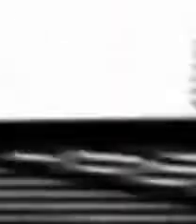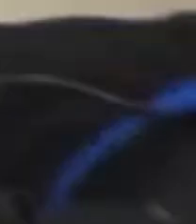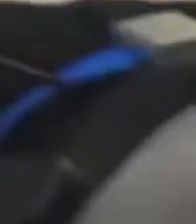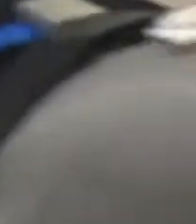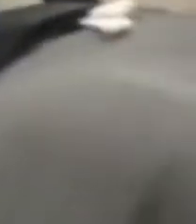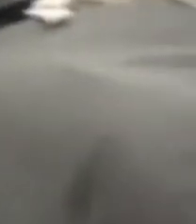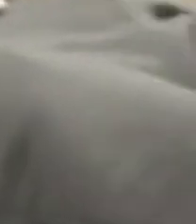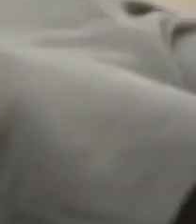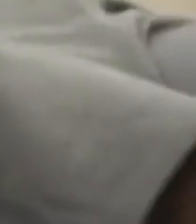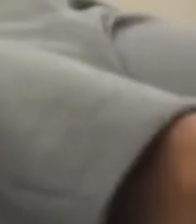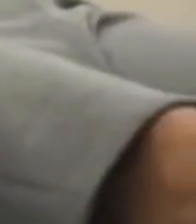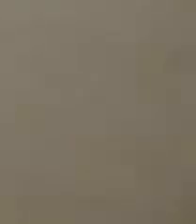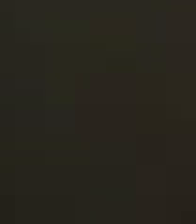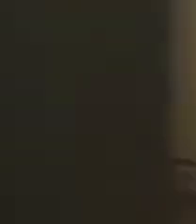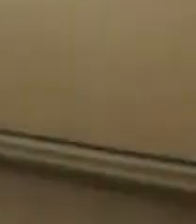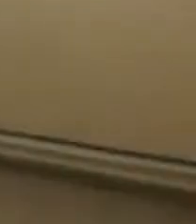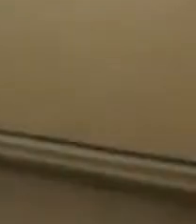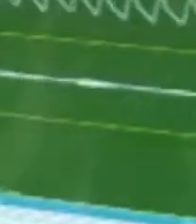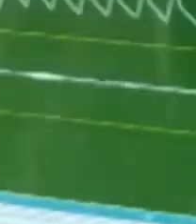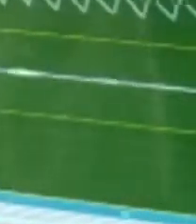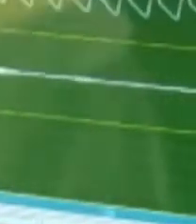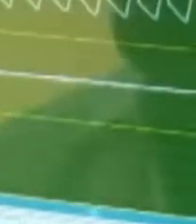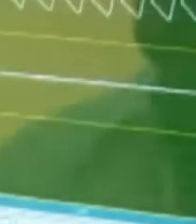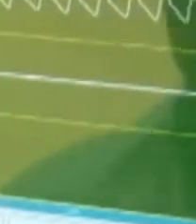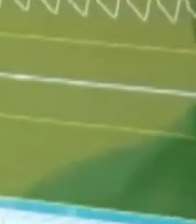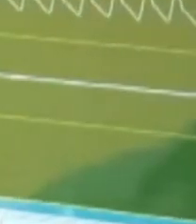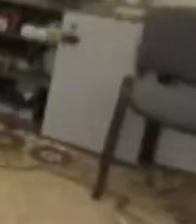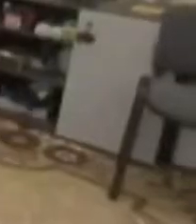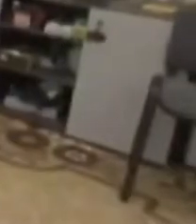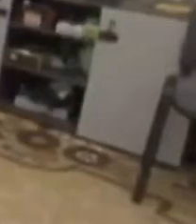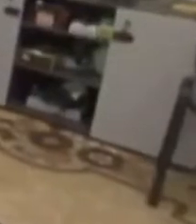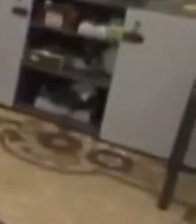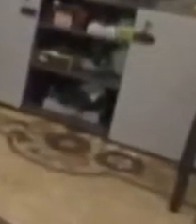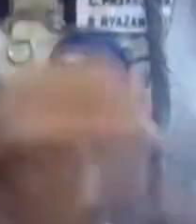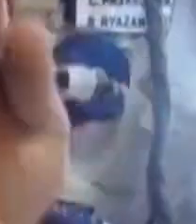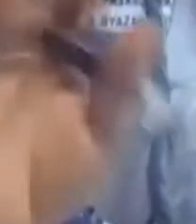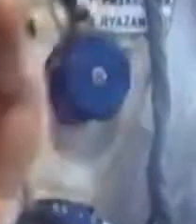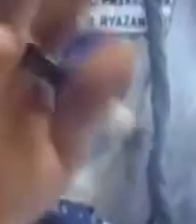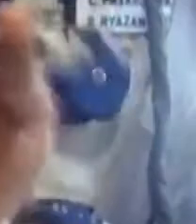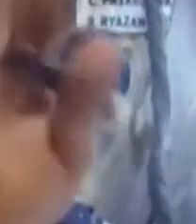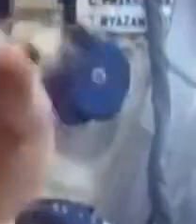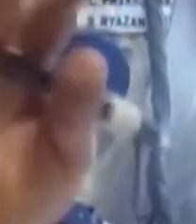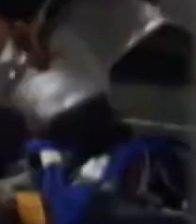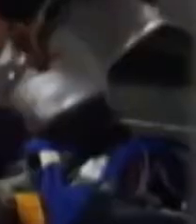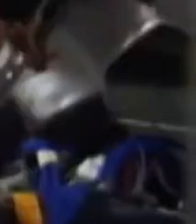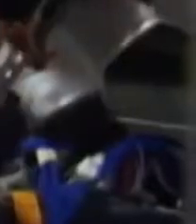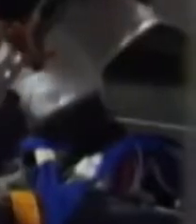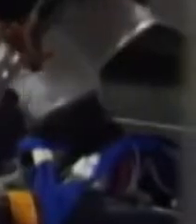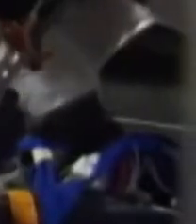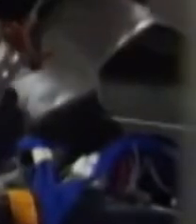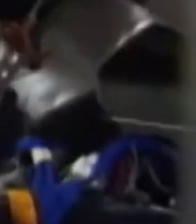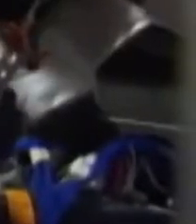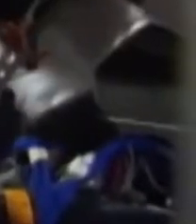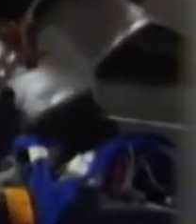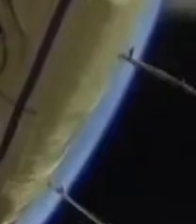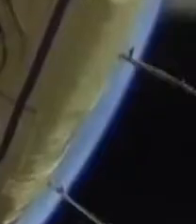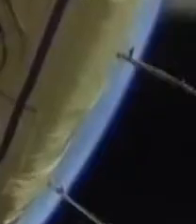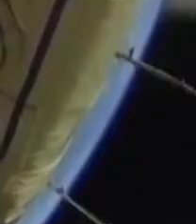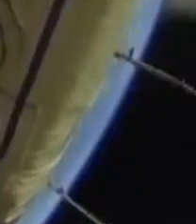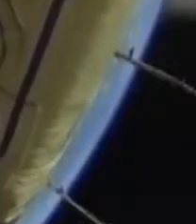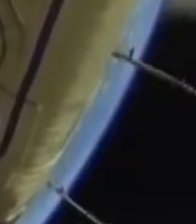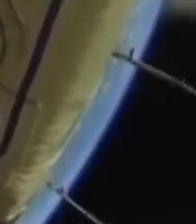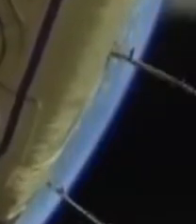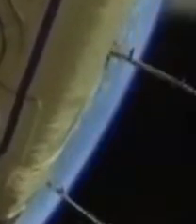límites en la máquina centrifugadora, encontrar la respuesta a mis preguntas espaciales, guiado por un conocido cosmonauta,